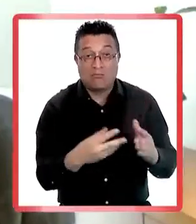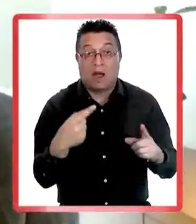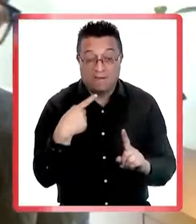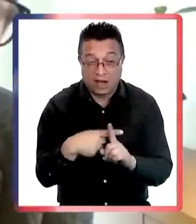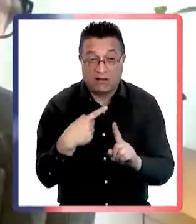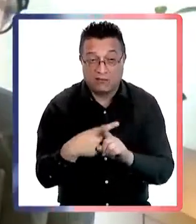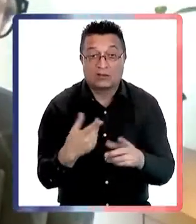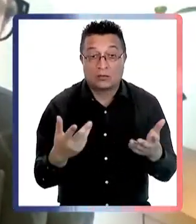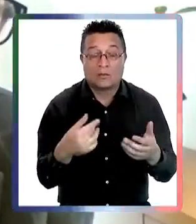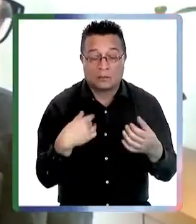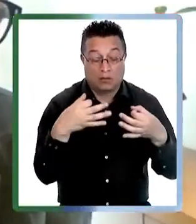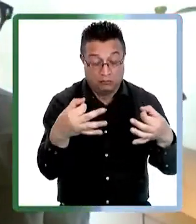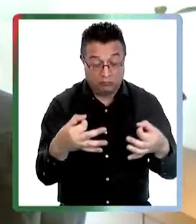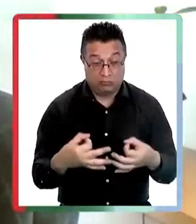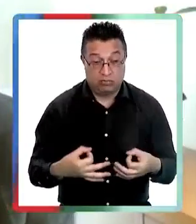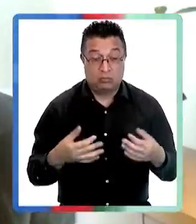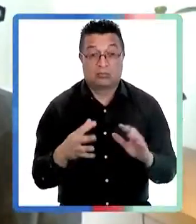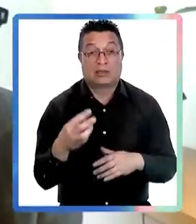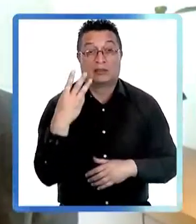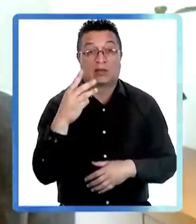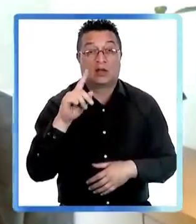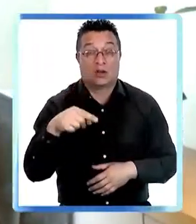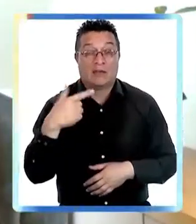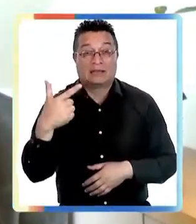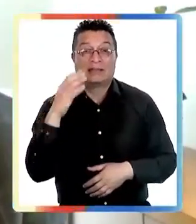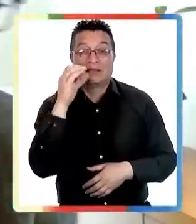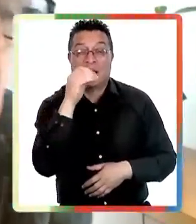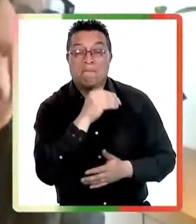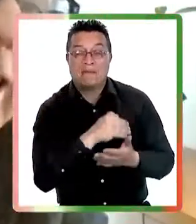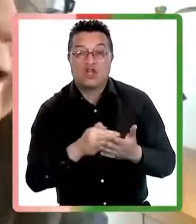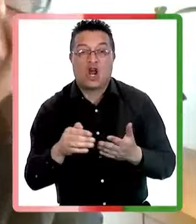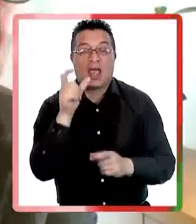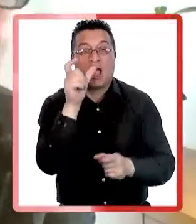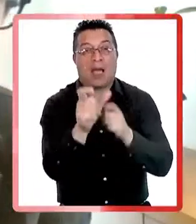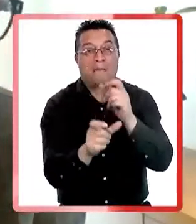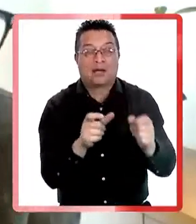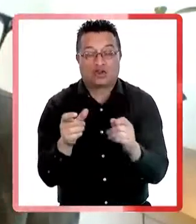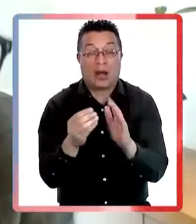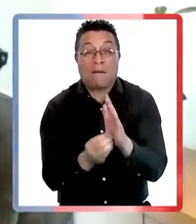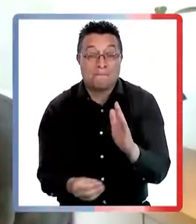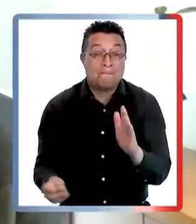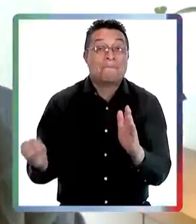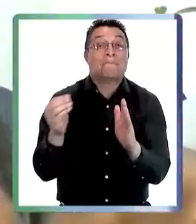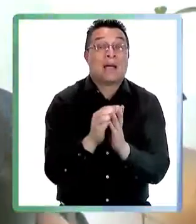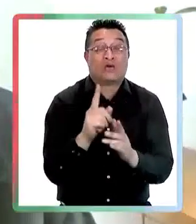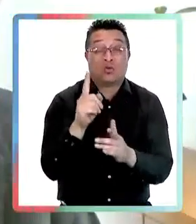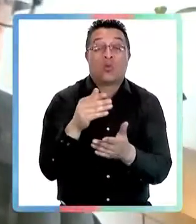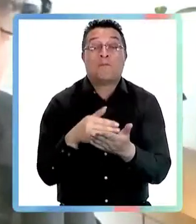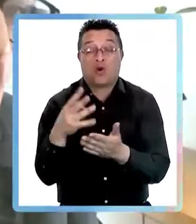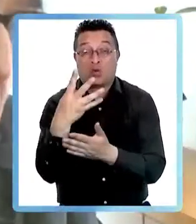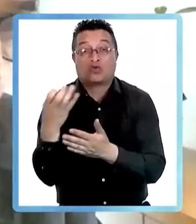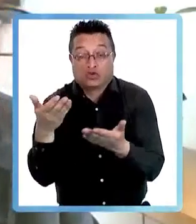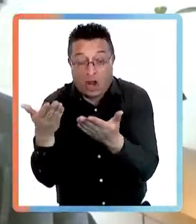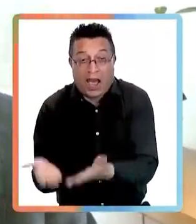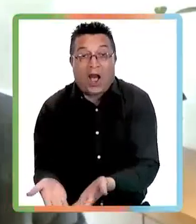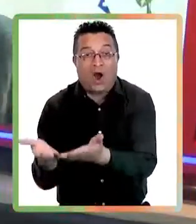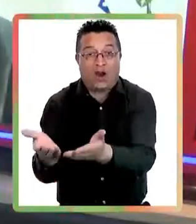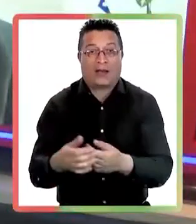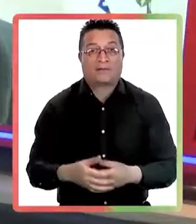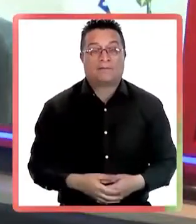reforma. Estamos hablando de cifras del orden de 3,7 millones de personas adicionales al 1.400.000